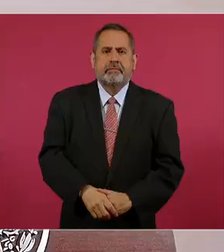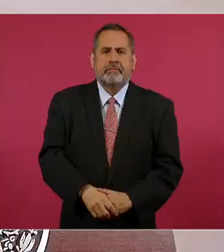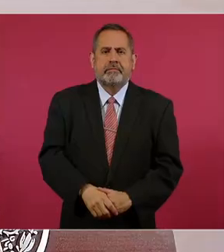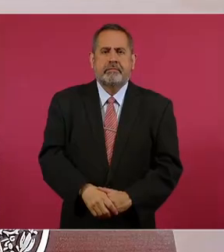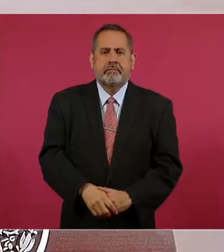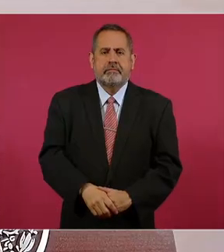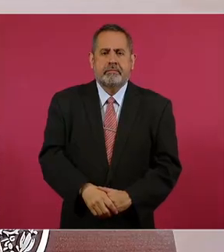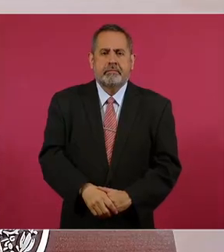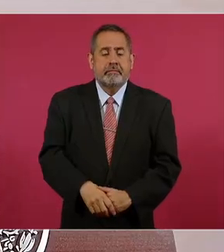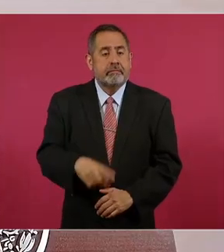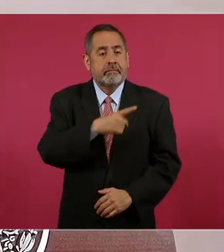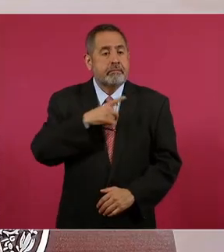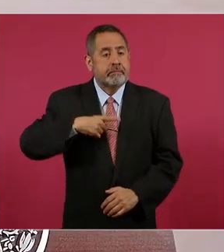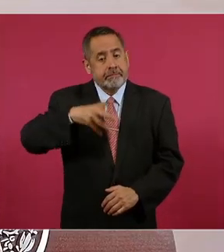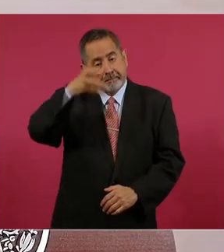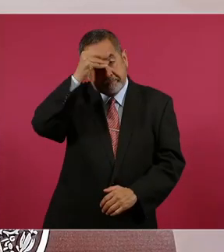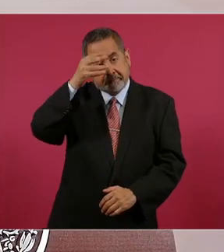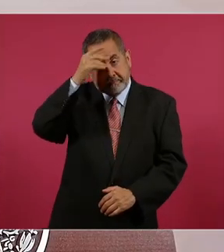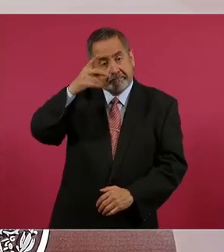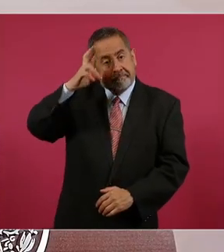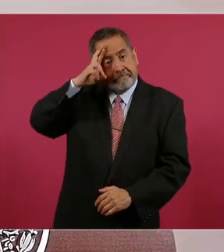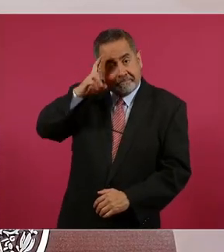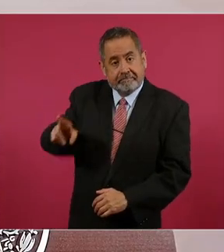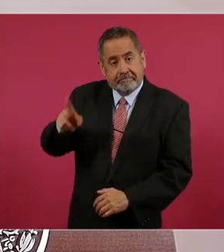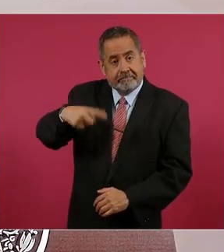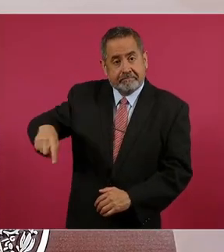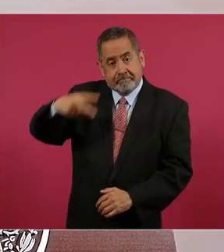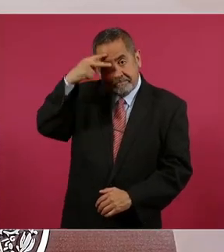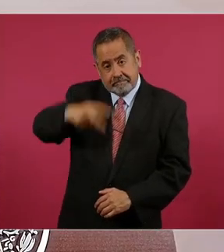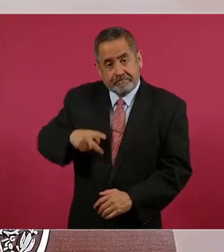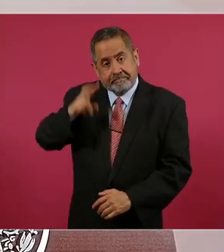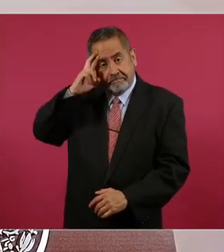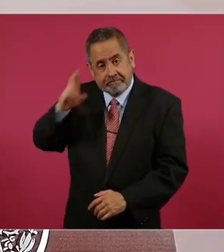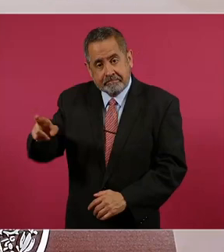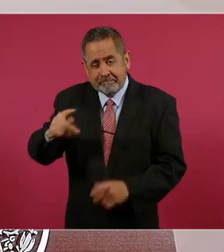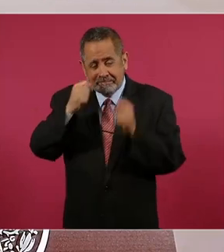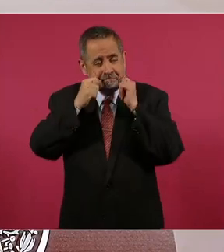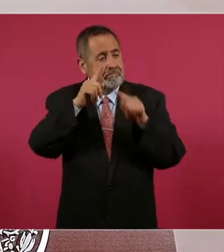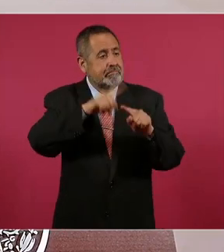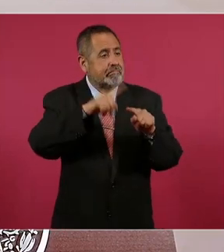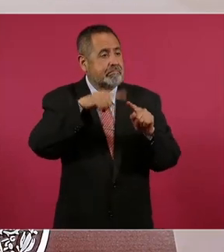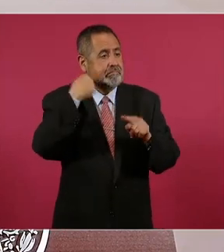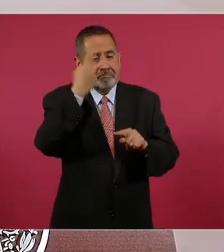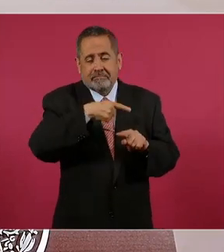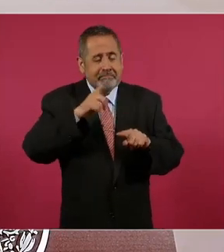porque tienen que aprender a respetarnos, sea quien sea,